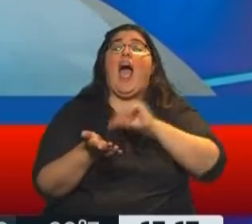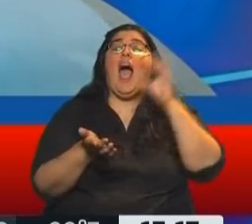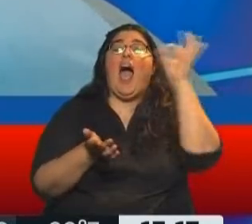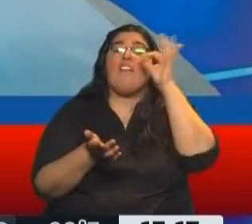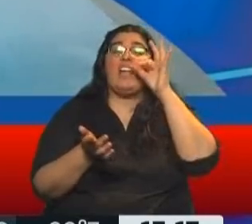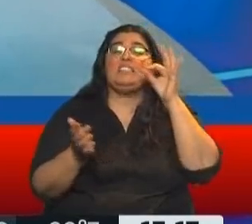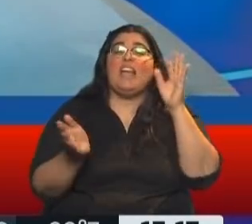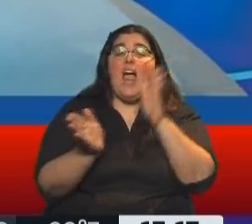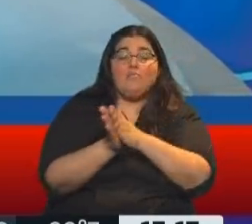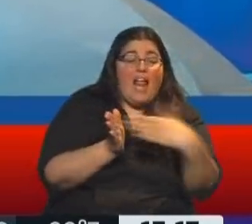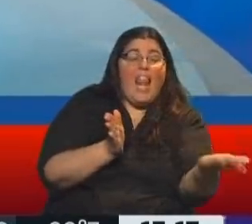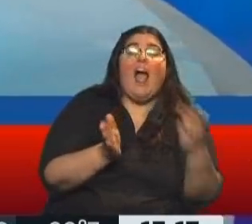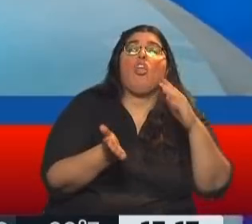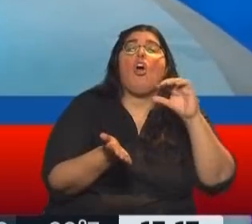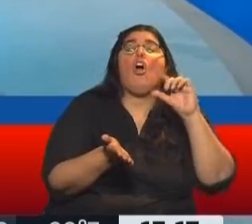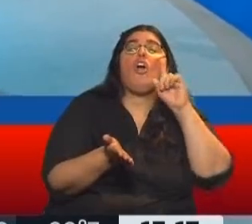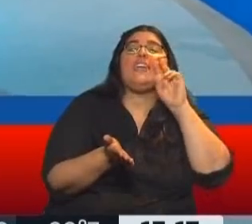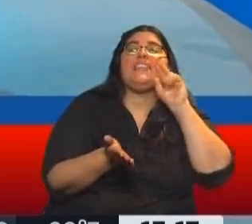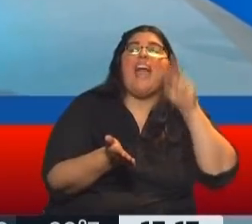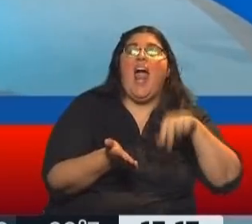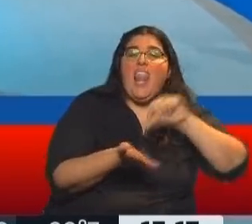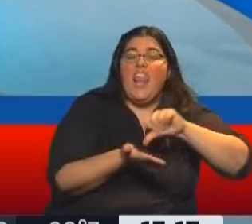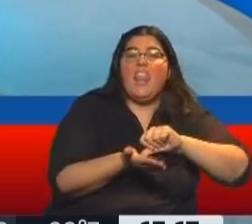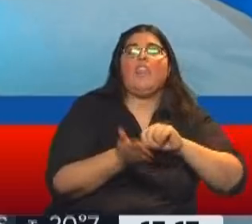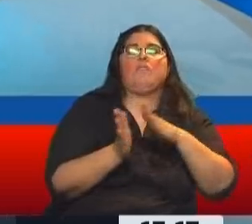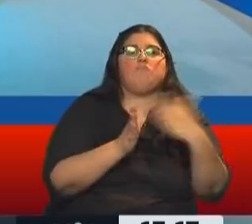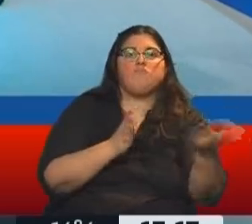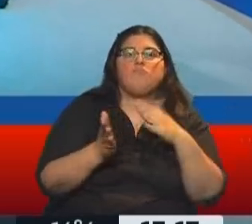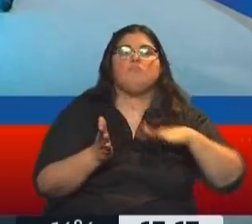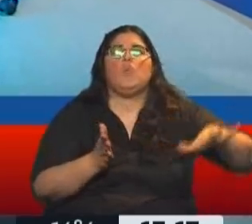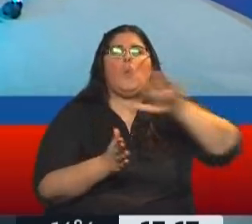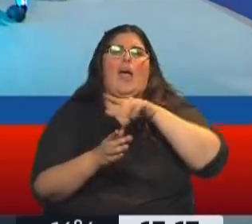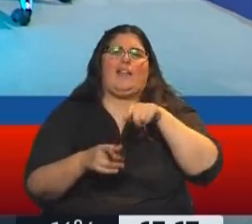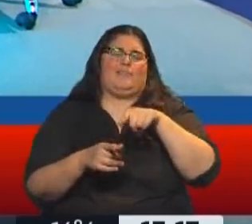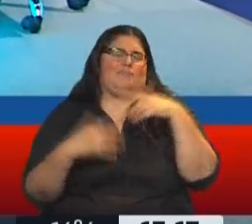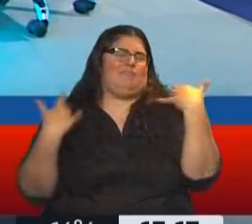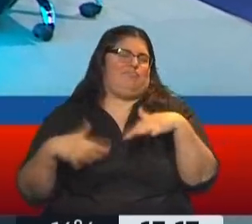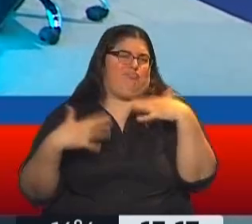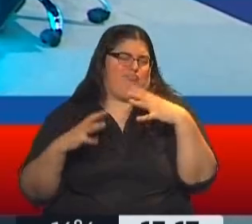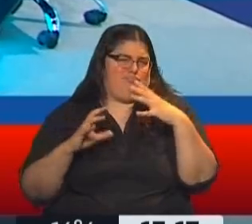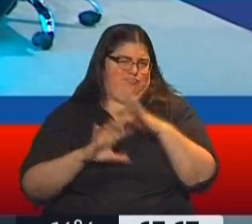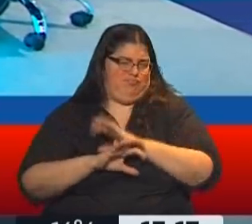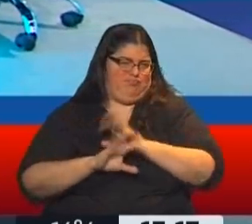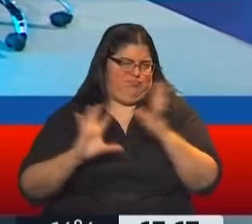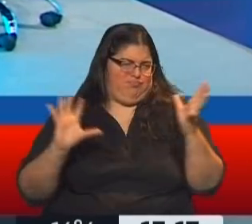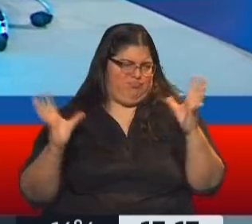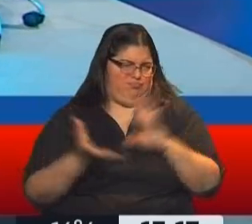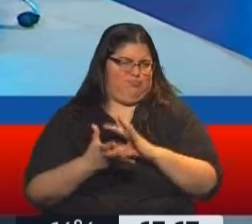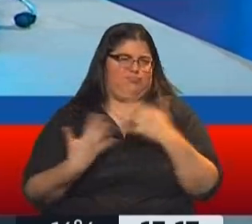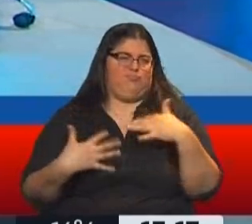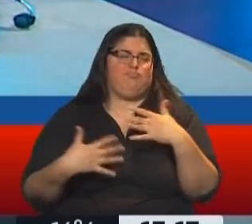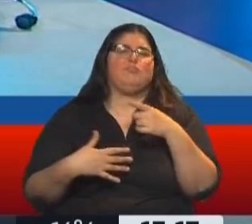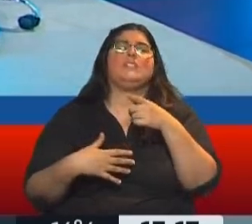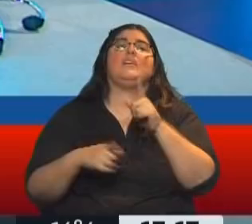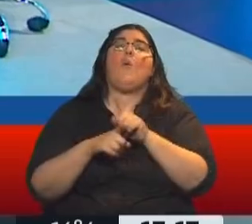a Irán, pero en el centro de esa zona tan caliente que significa. Y esto está generando también una